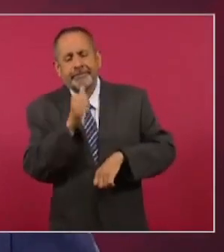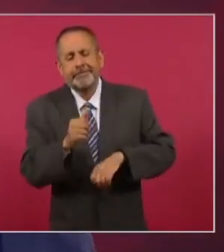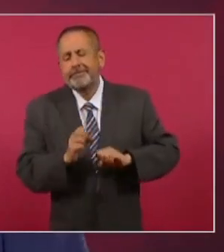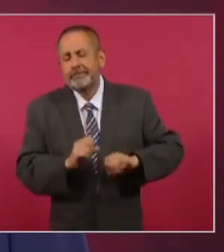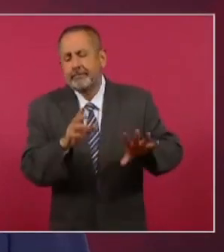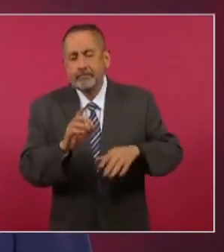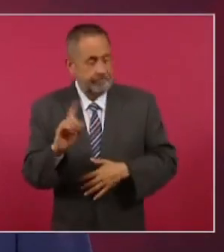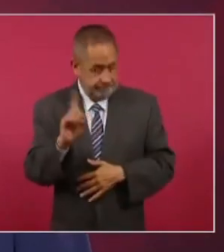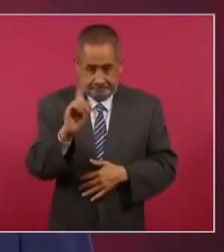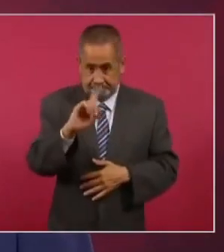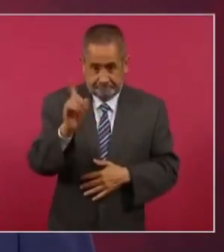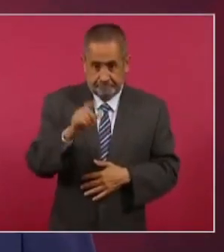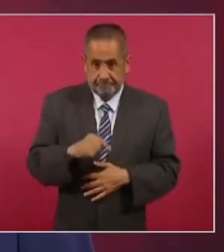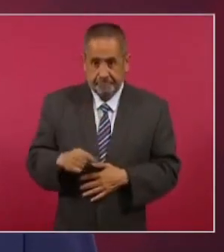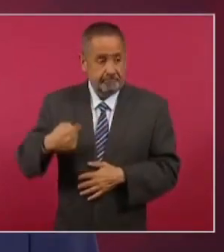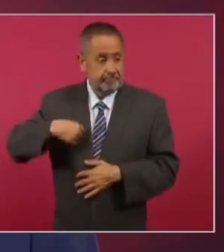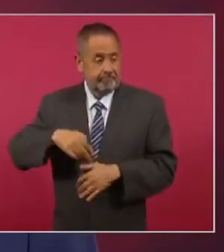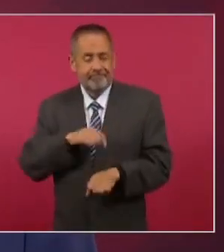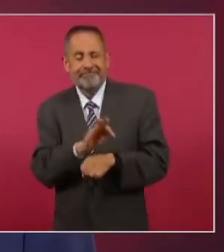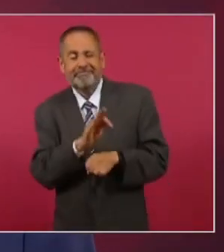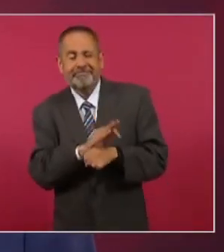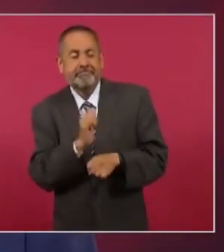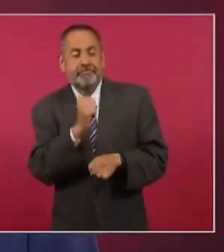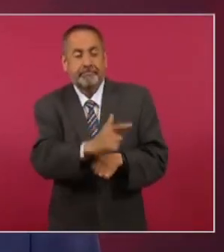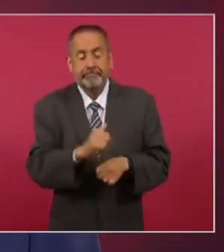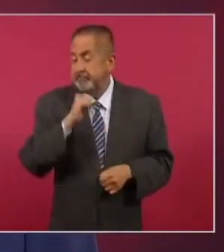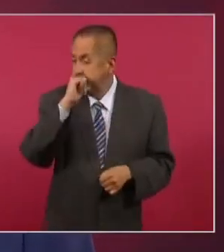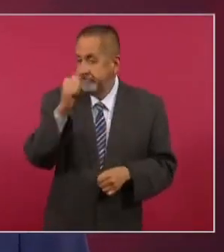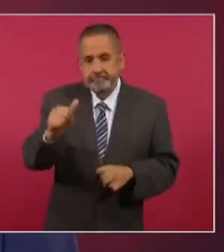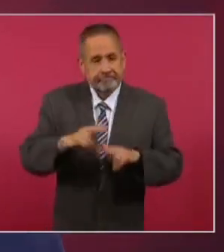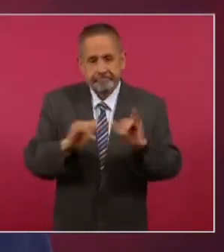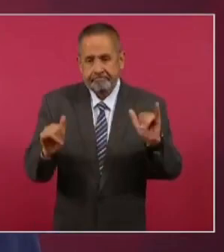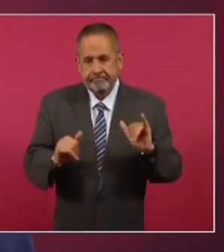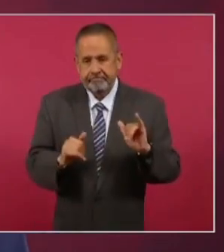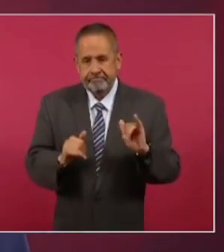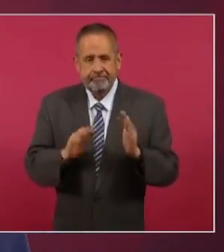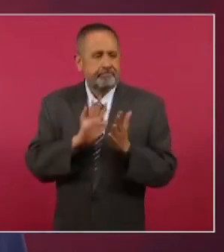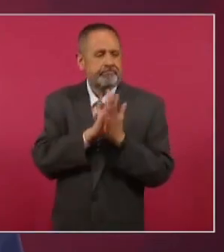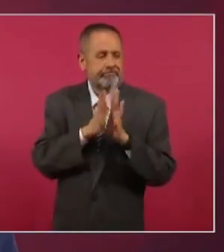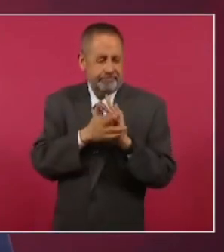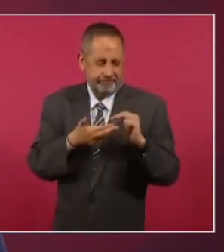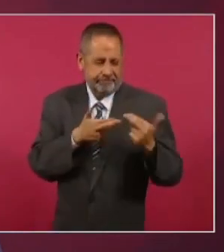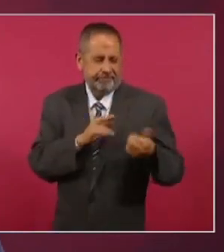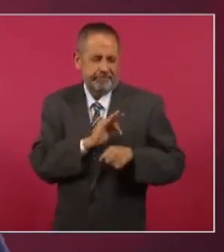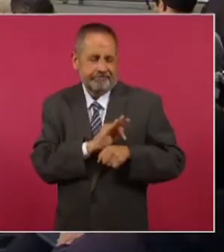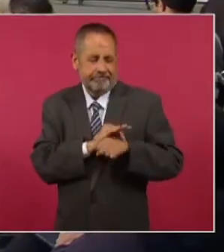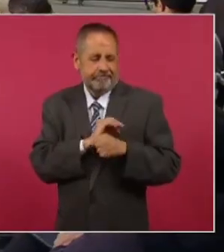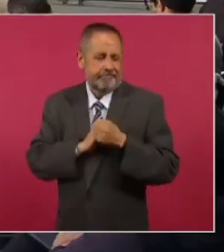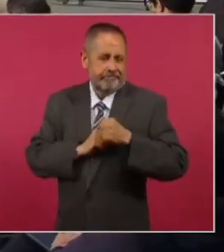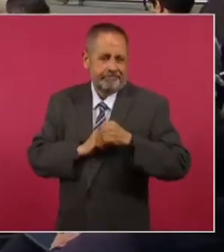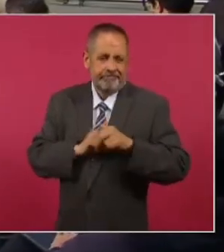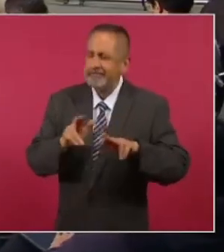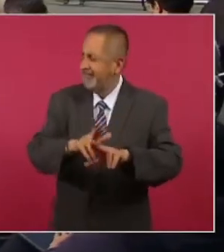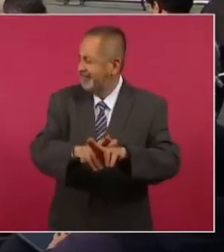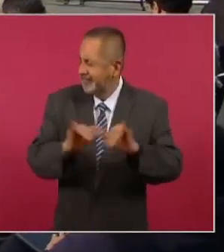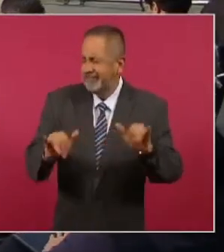nosotros no protegemos a nadie no establecemos relaciones de complicidad con nadie